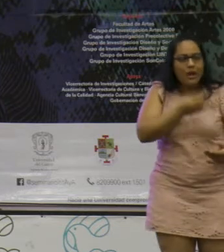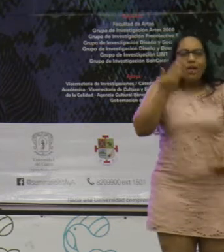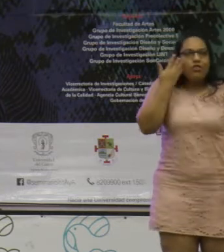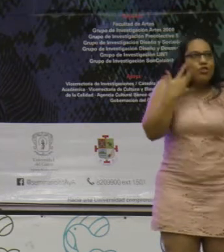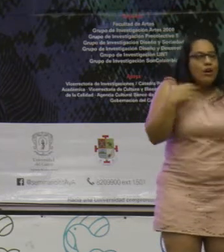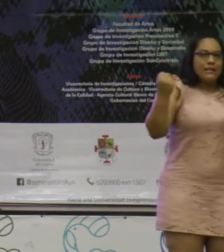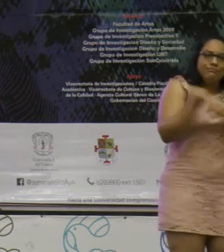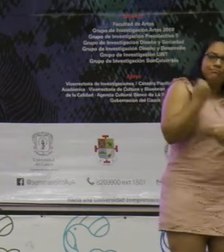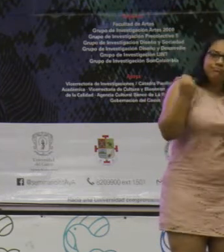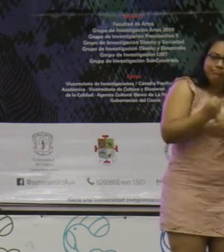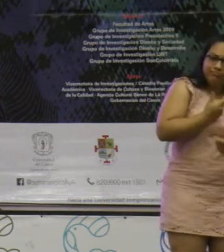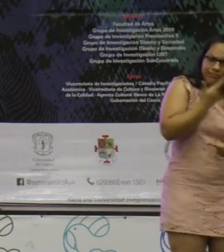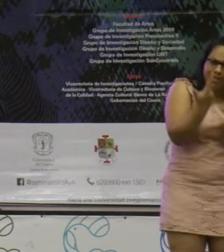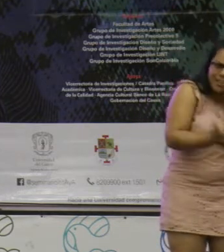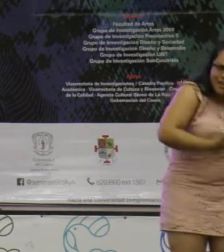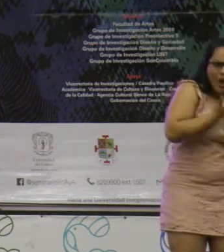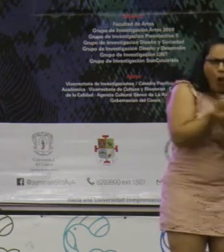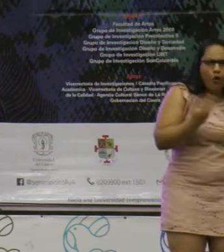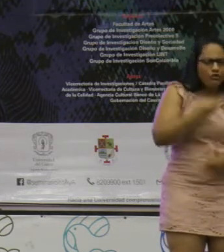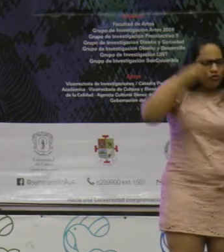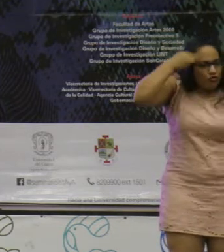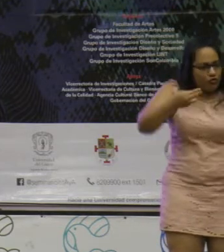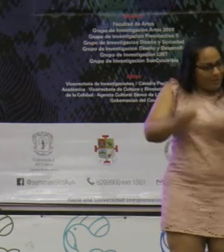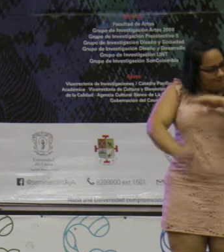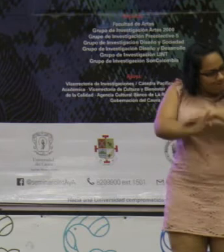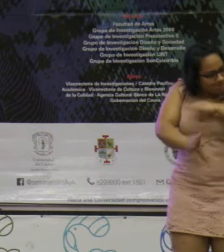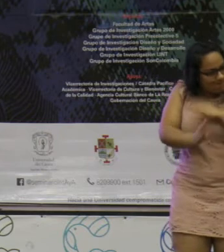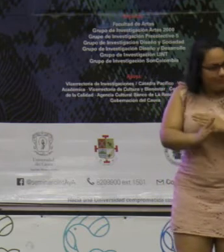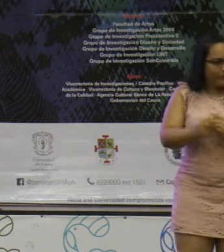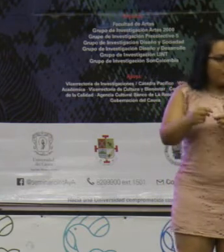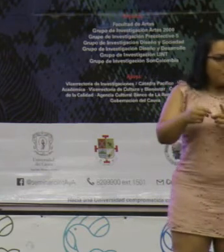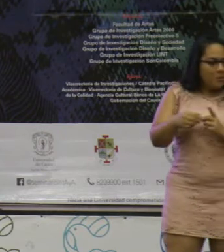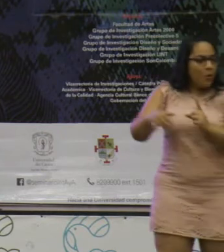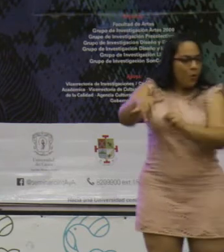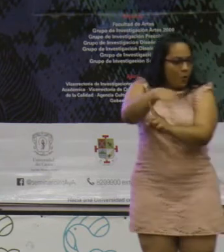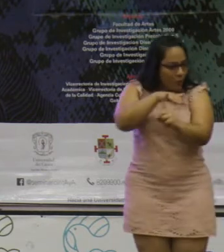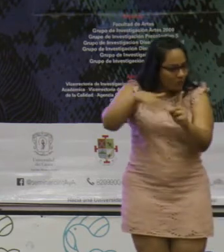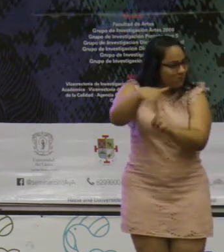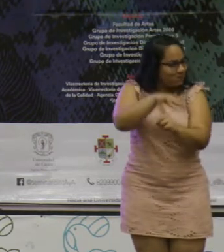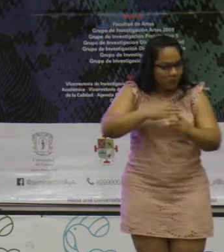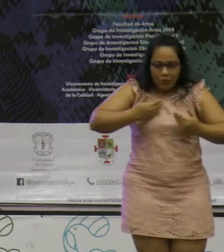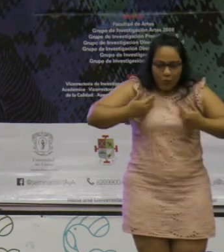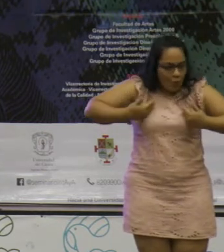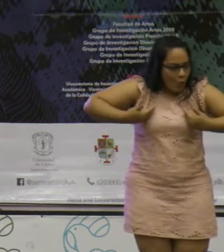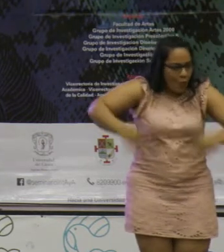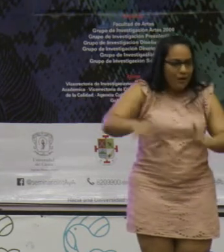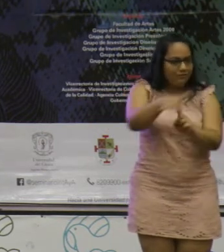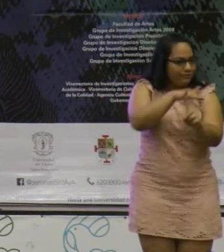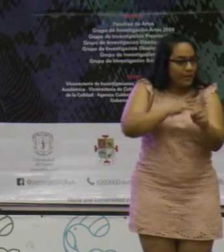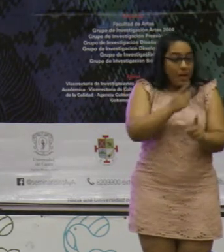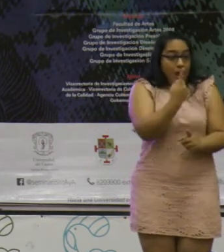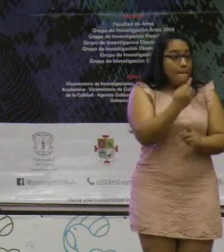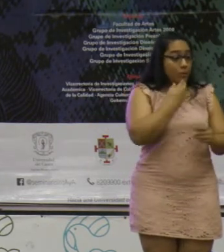diario y luchando porque sus recuerdos pervivan. Y ojo, esto desde todos los sectores, o sea, no habrá un